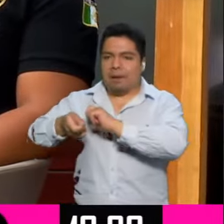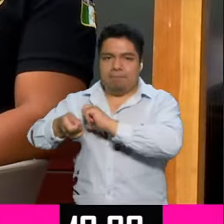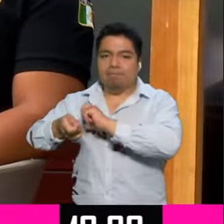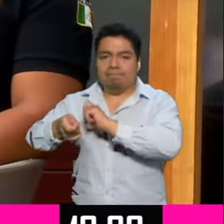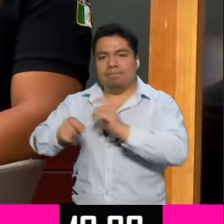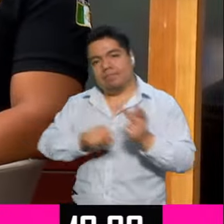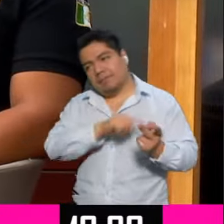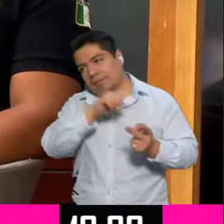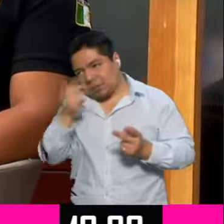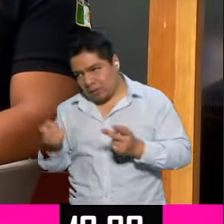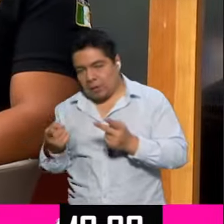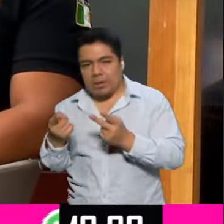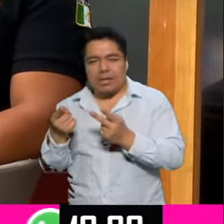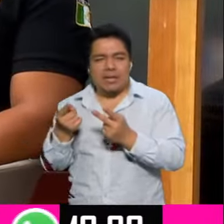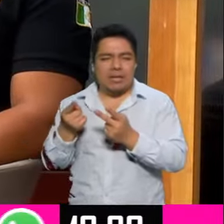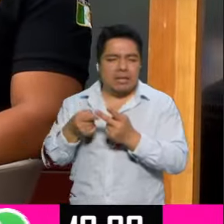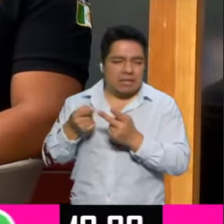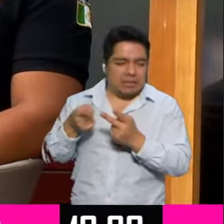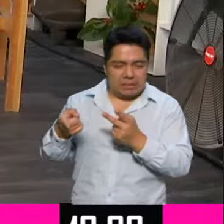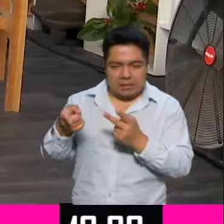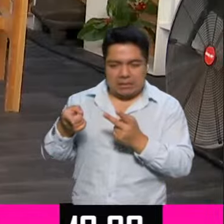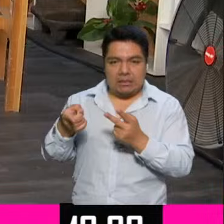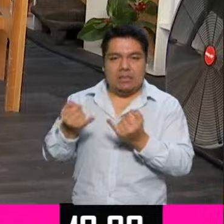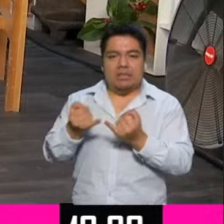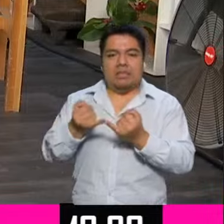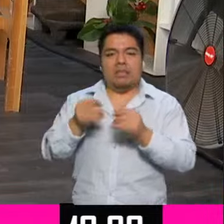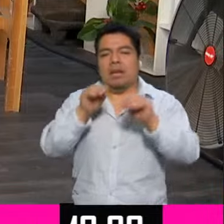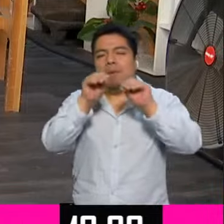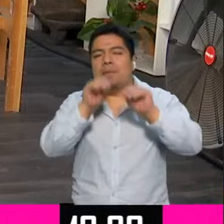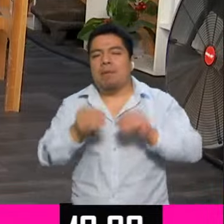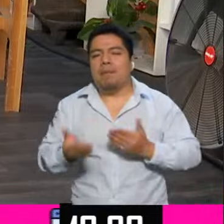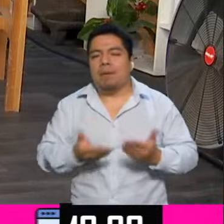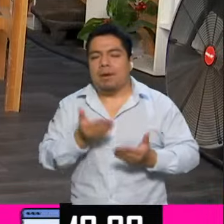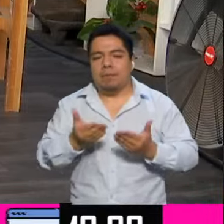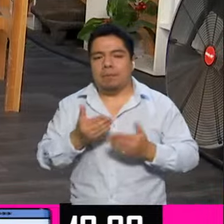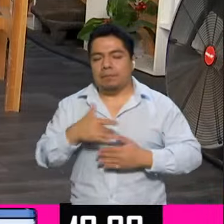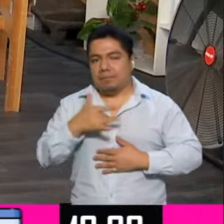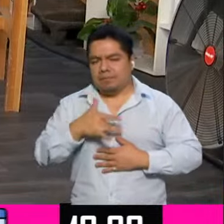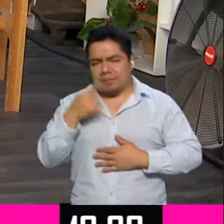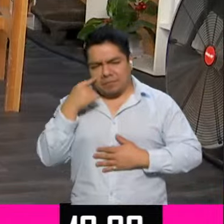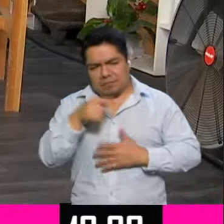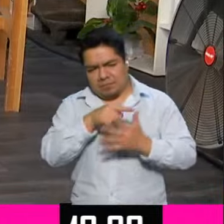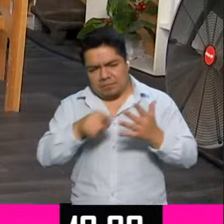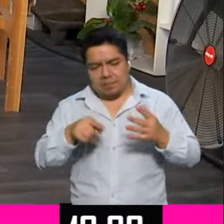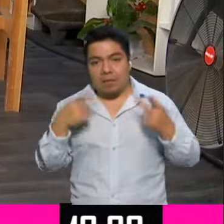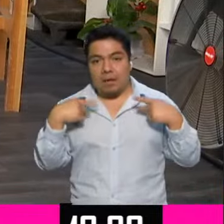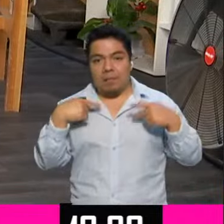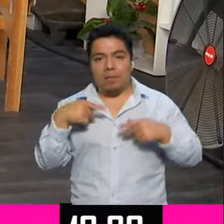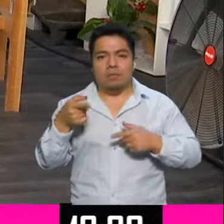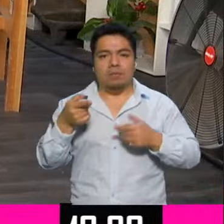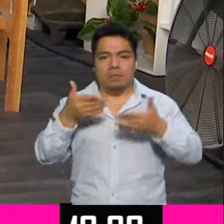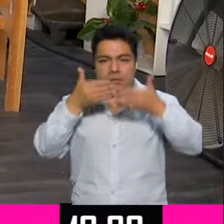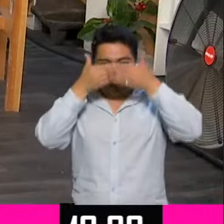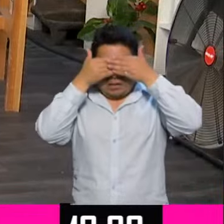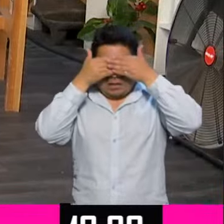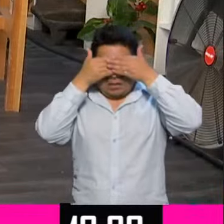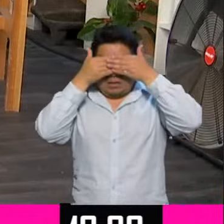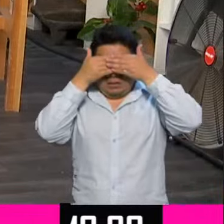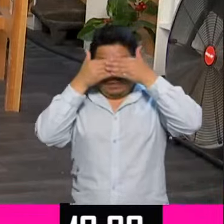y alguien que nos hace los montajes dancísticos. Estoy viendo aquí que hay personas que se cubren los